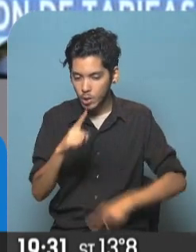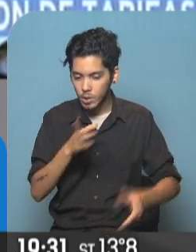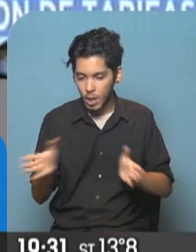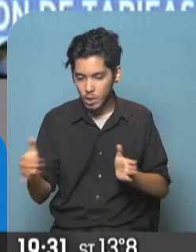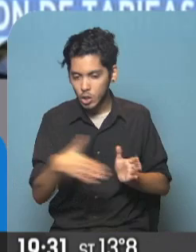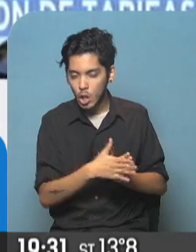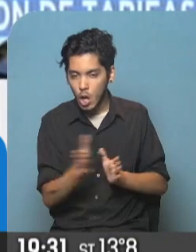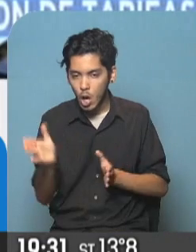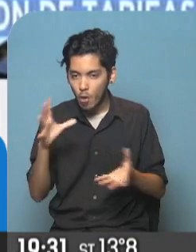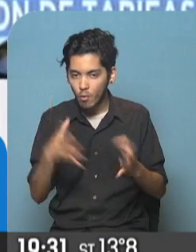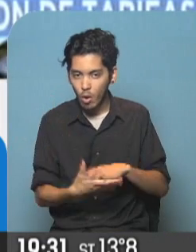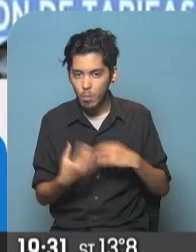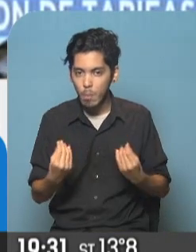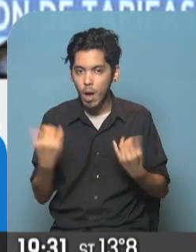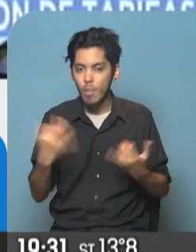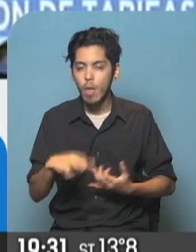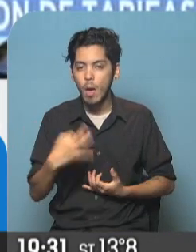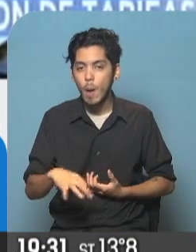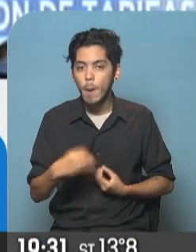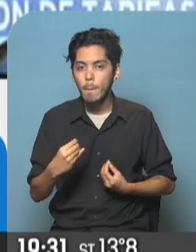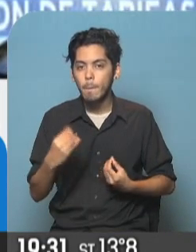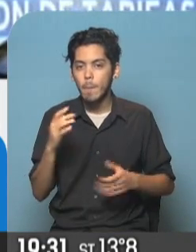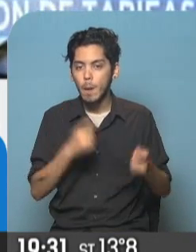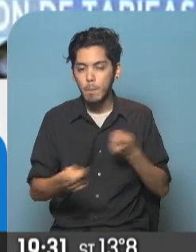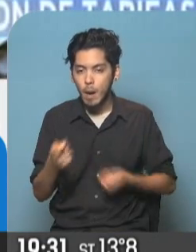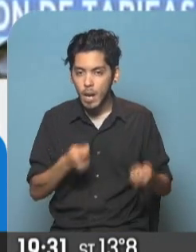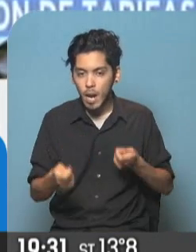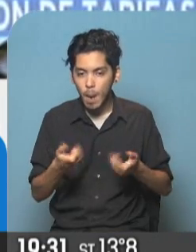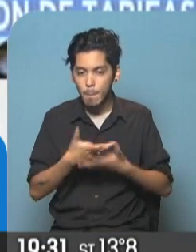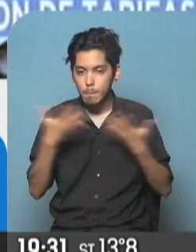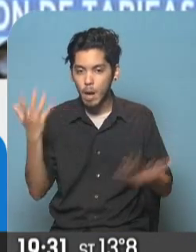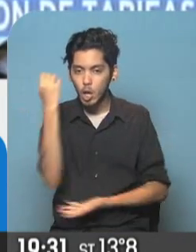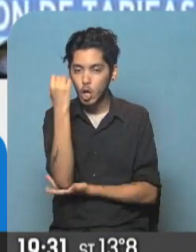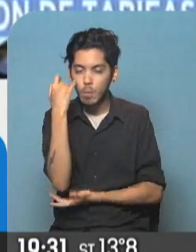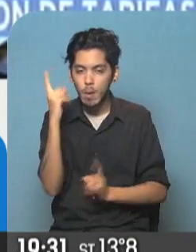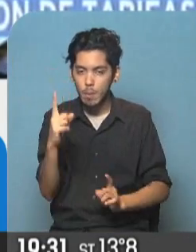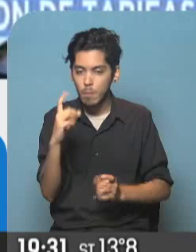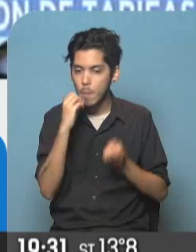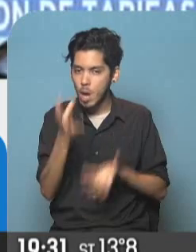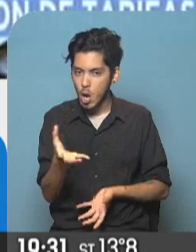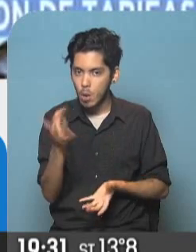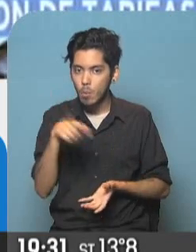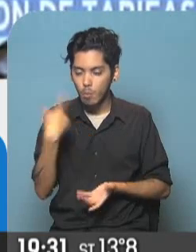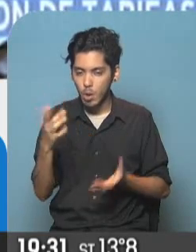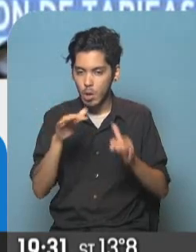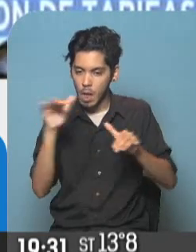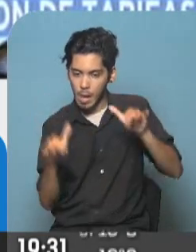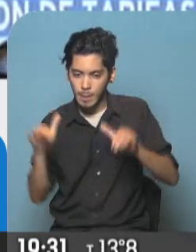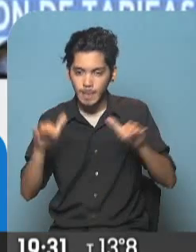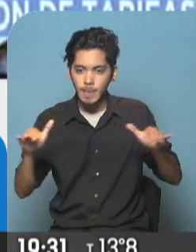que haber para digamos poder manejar la macroeconomía de una manera mejor claramente eso generó inconsistencias